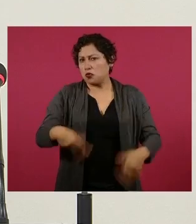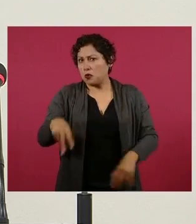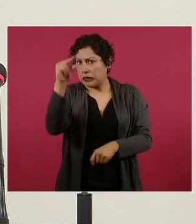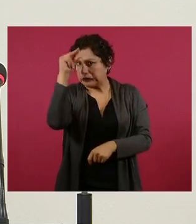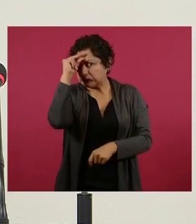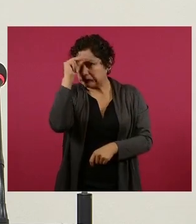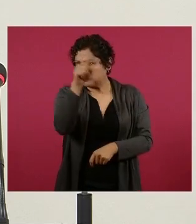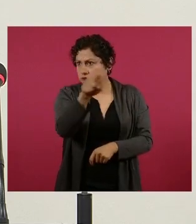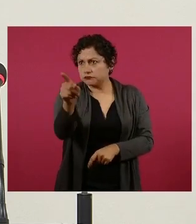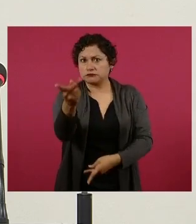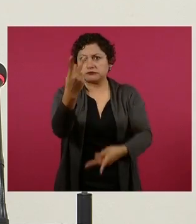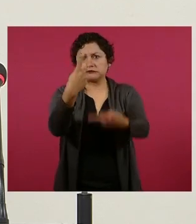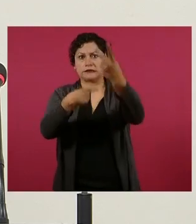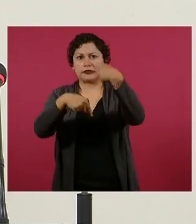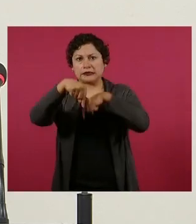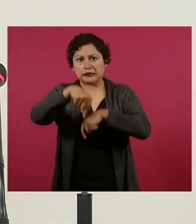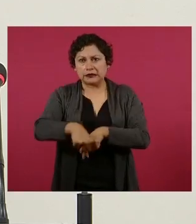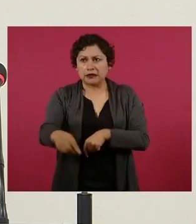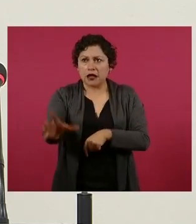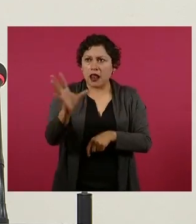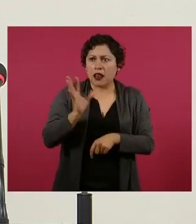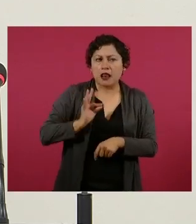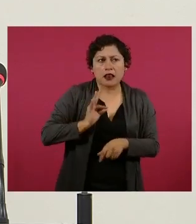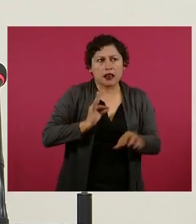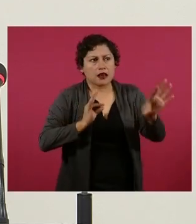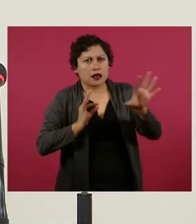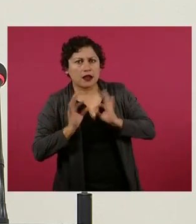y sabio, aunque no le guste